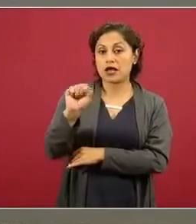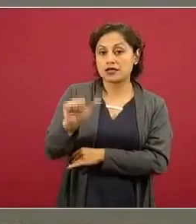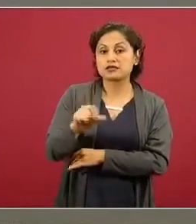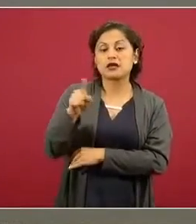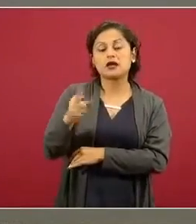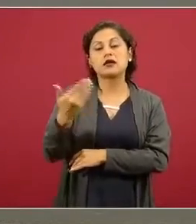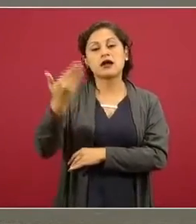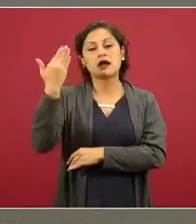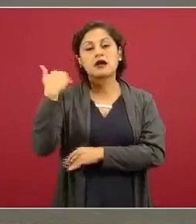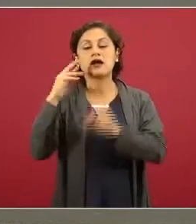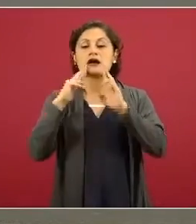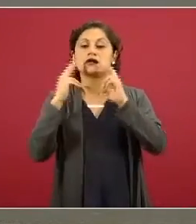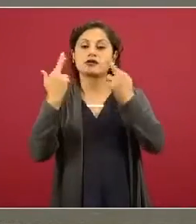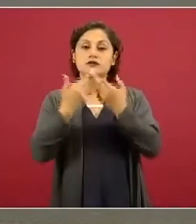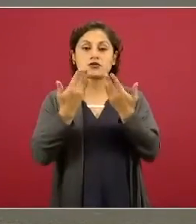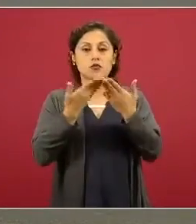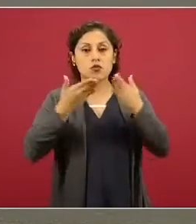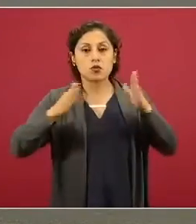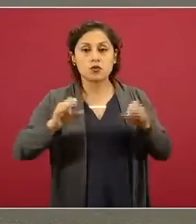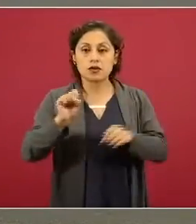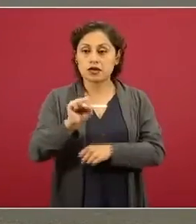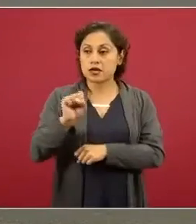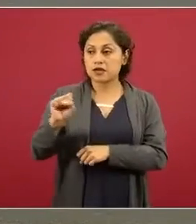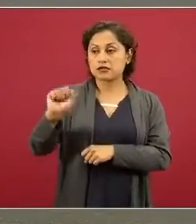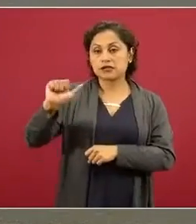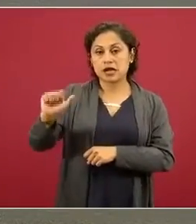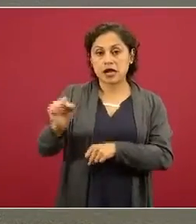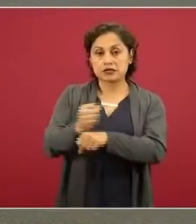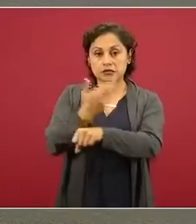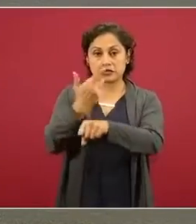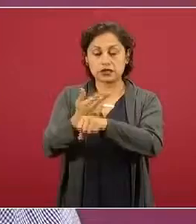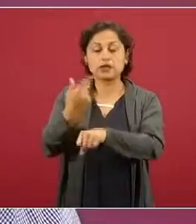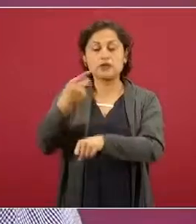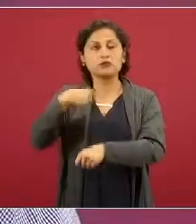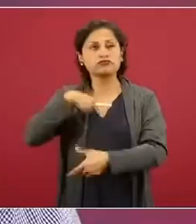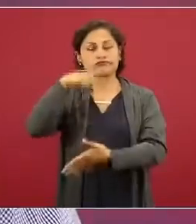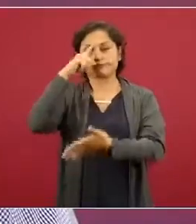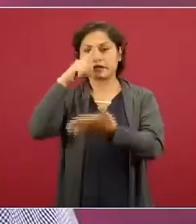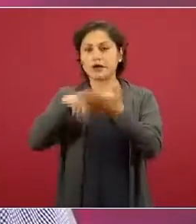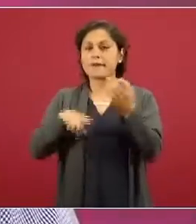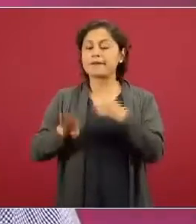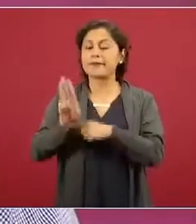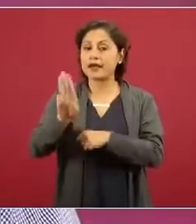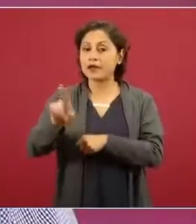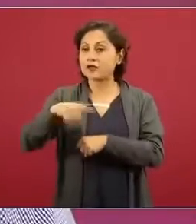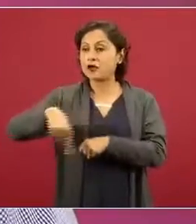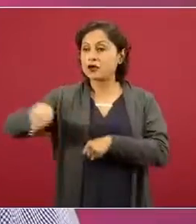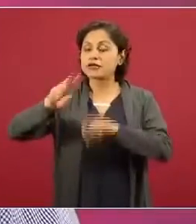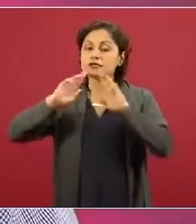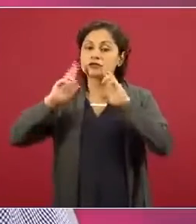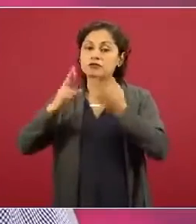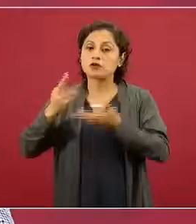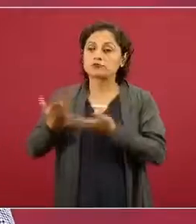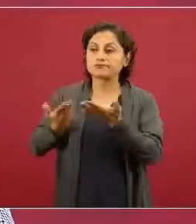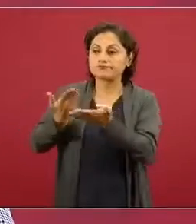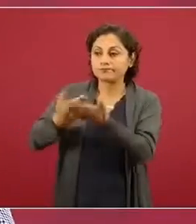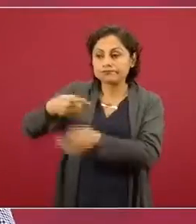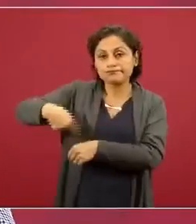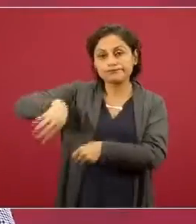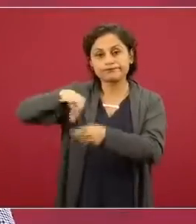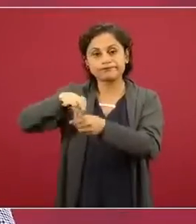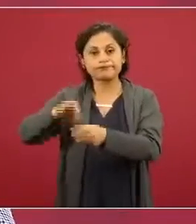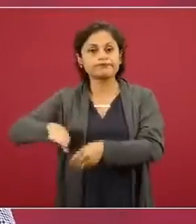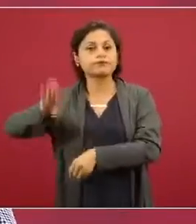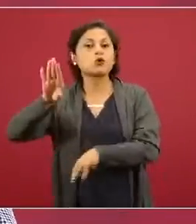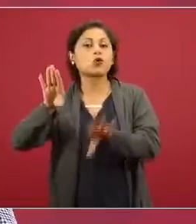Pública y se va a presentar en la sesión creo que este miércoles para discutirlo y tomar acuerdos, pero justo son de los puntos que hay que